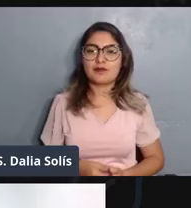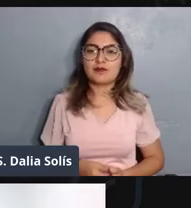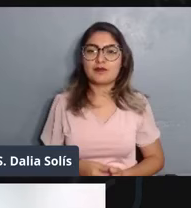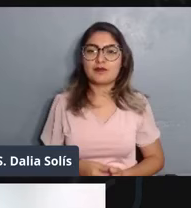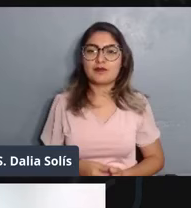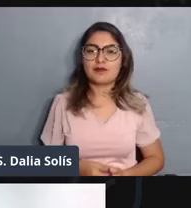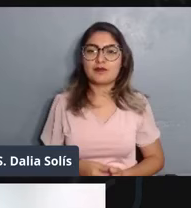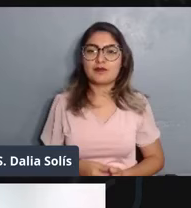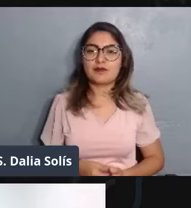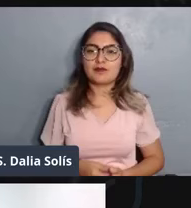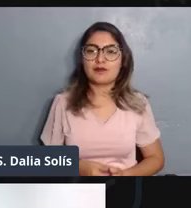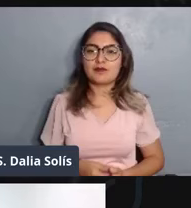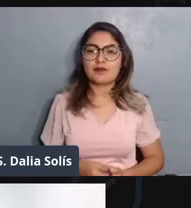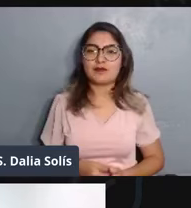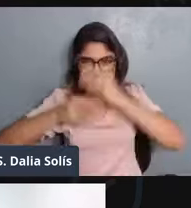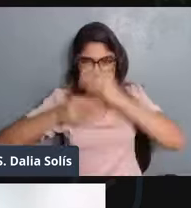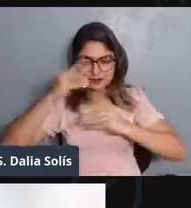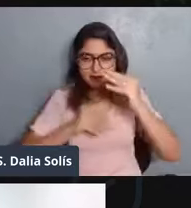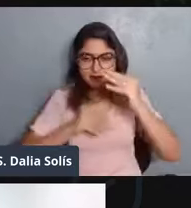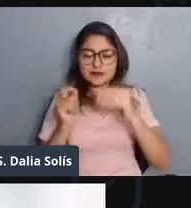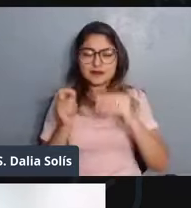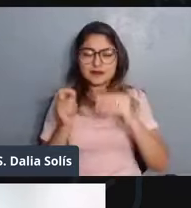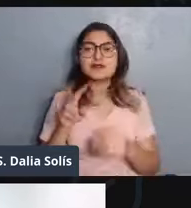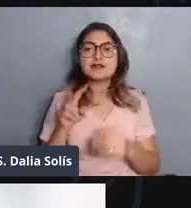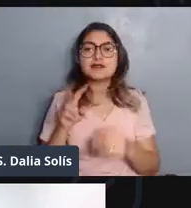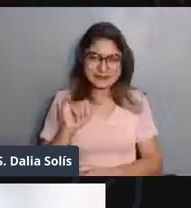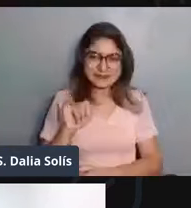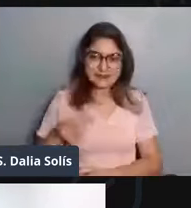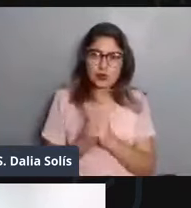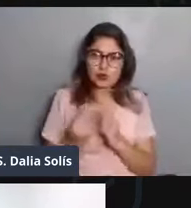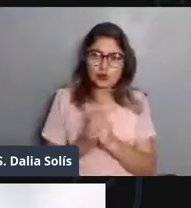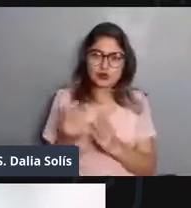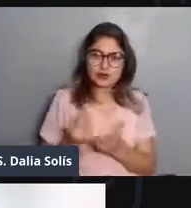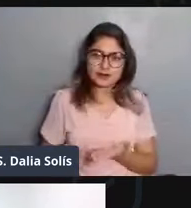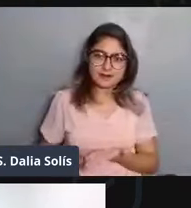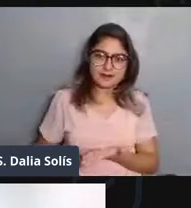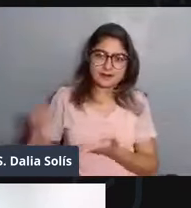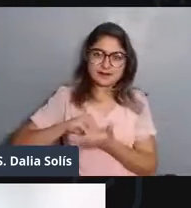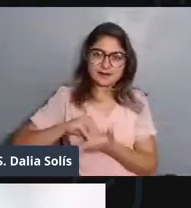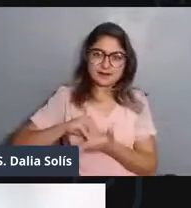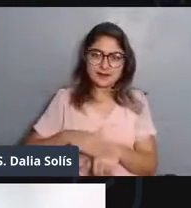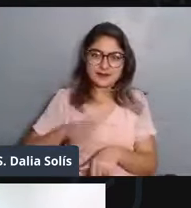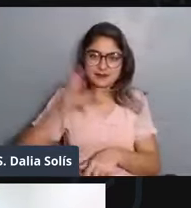caso educación sexual infantil con ahora vejez, estoy haciendo también justo